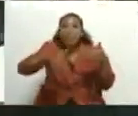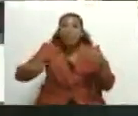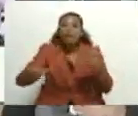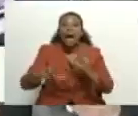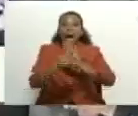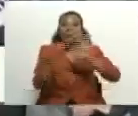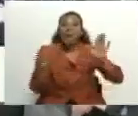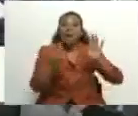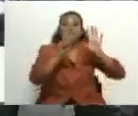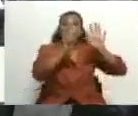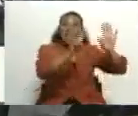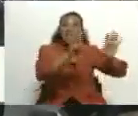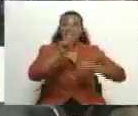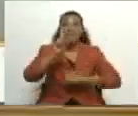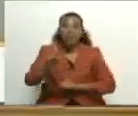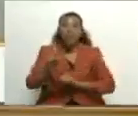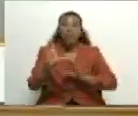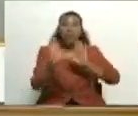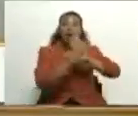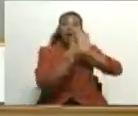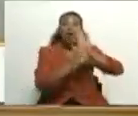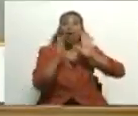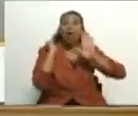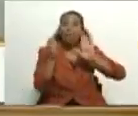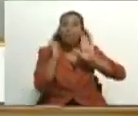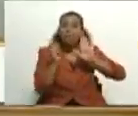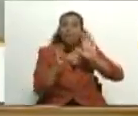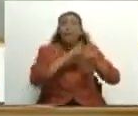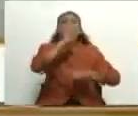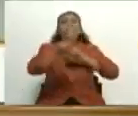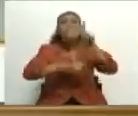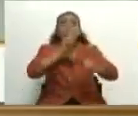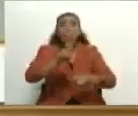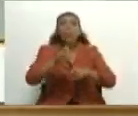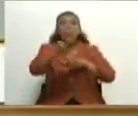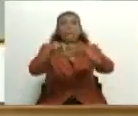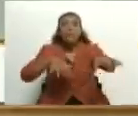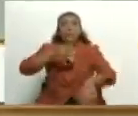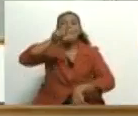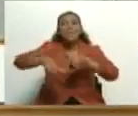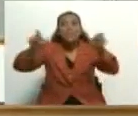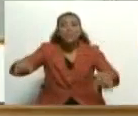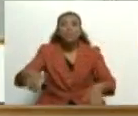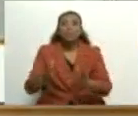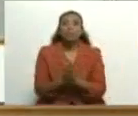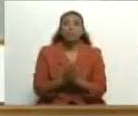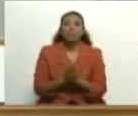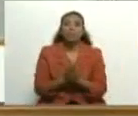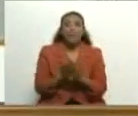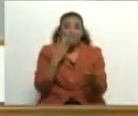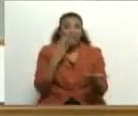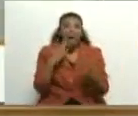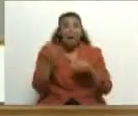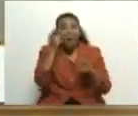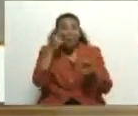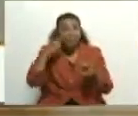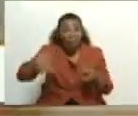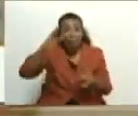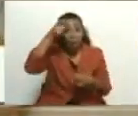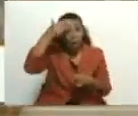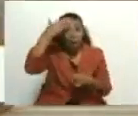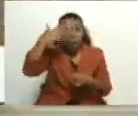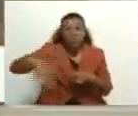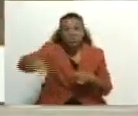el artículo 71 de la Constitución de la República Bolivariana de Venezuela, para que el pueblo de